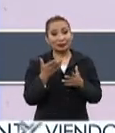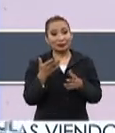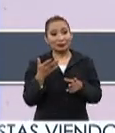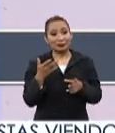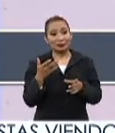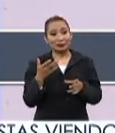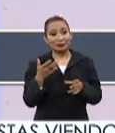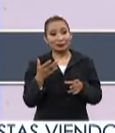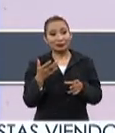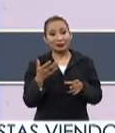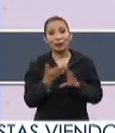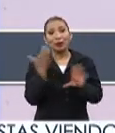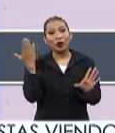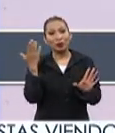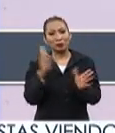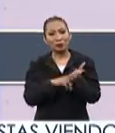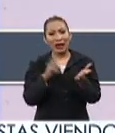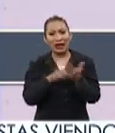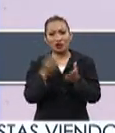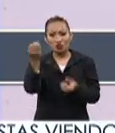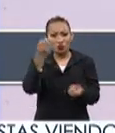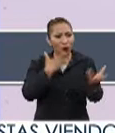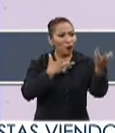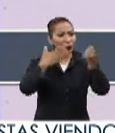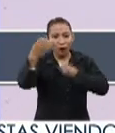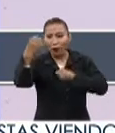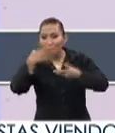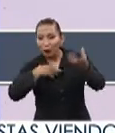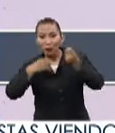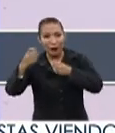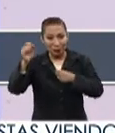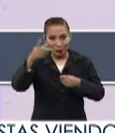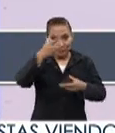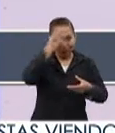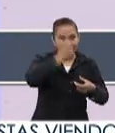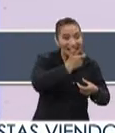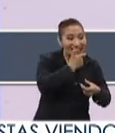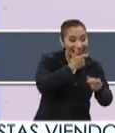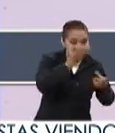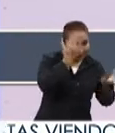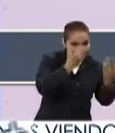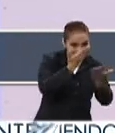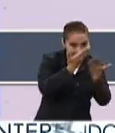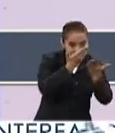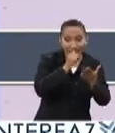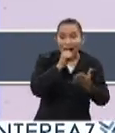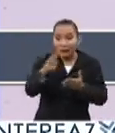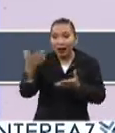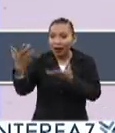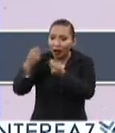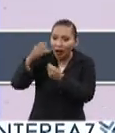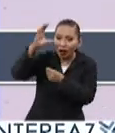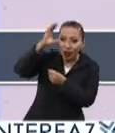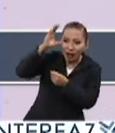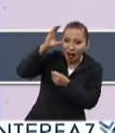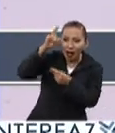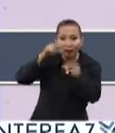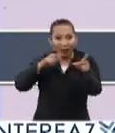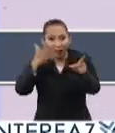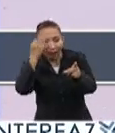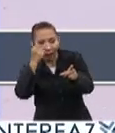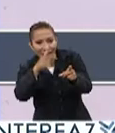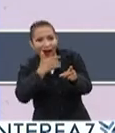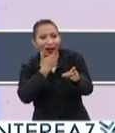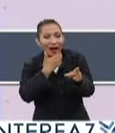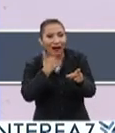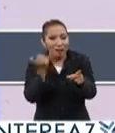sentido, resulta ser muy enriquecedor al mismo tiempo de que estás aprendiendo del inglés, estás aprendiendo a lo mejor coreano, estás aprendiendo un